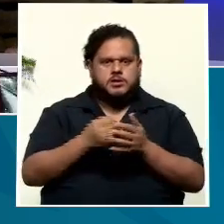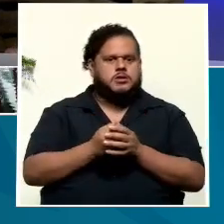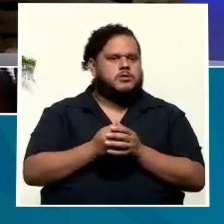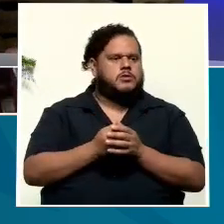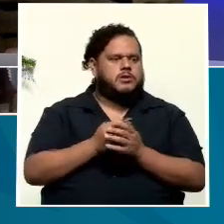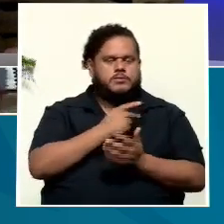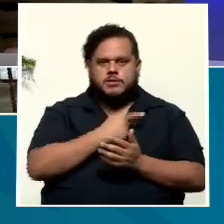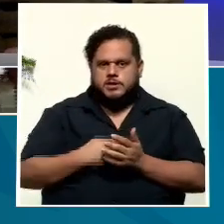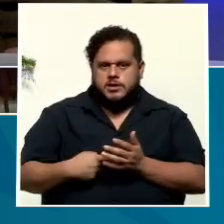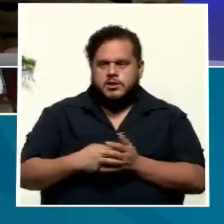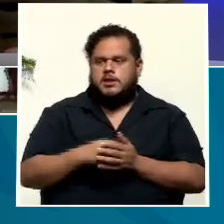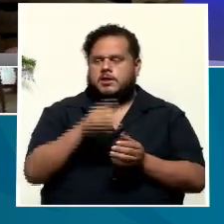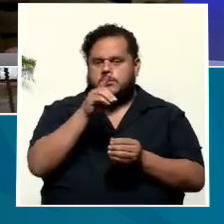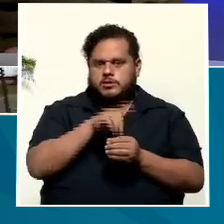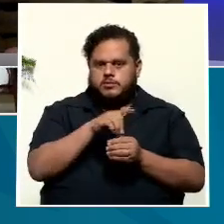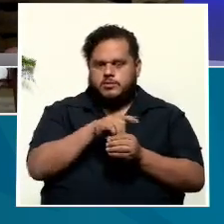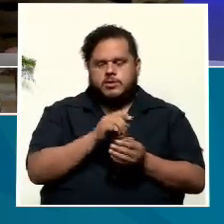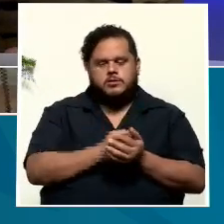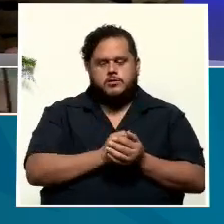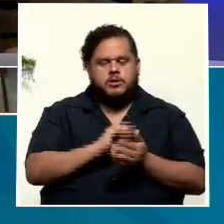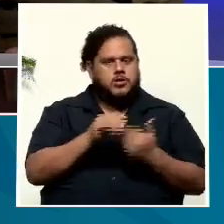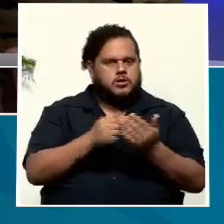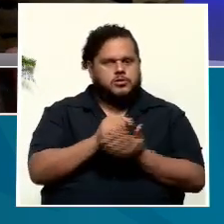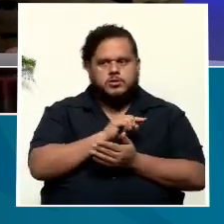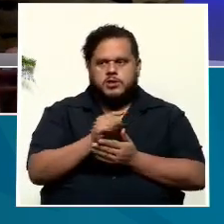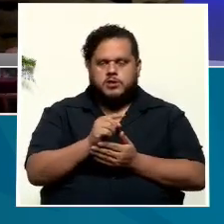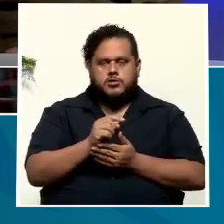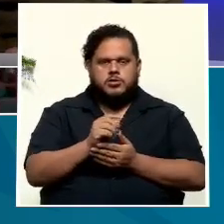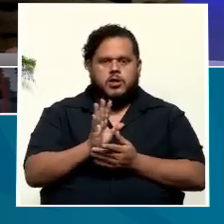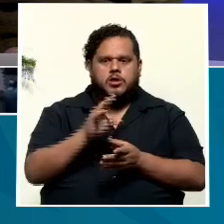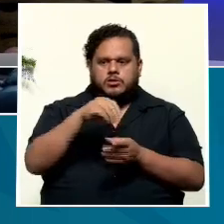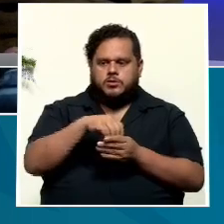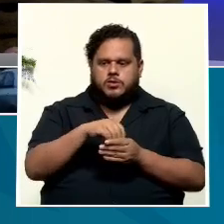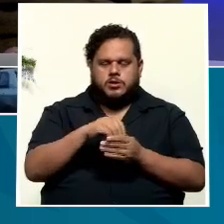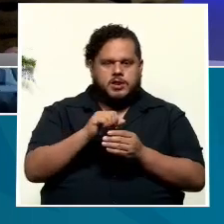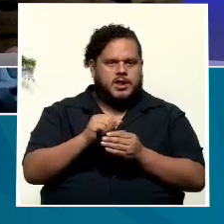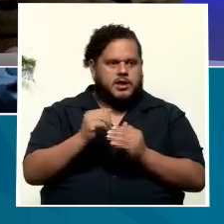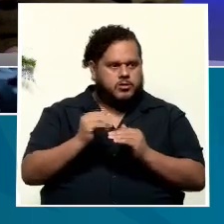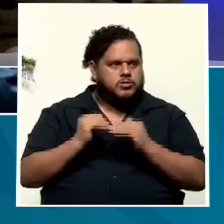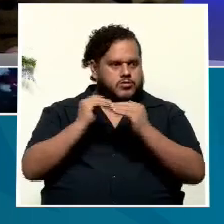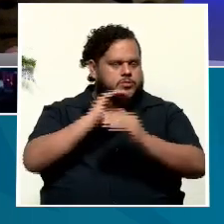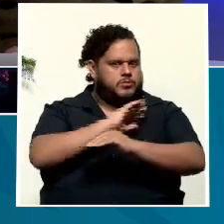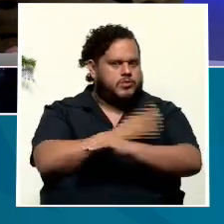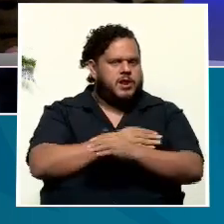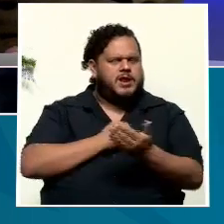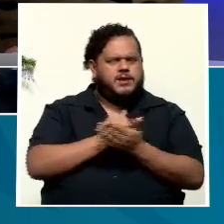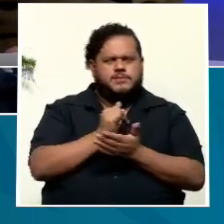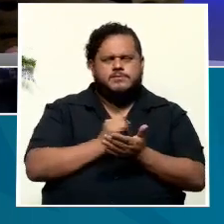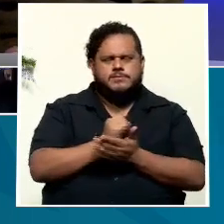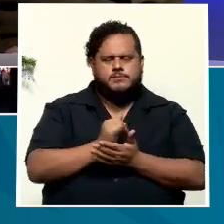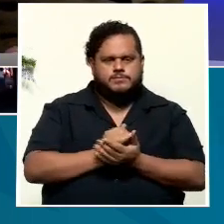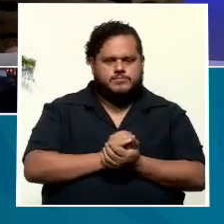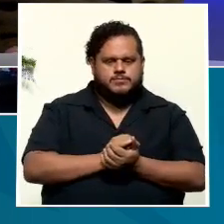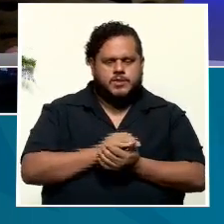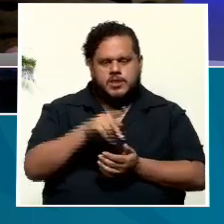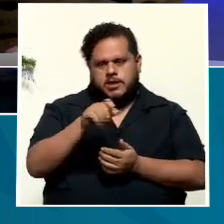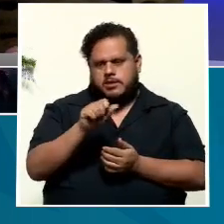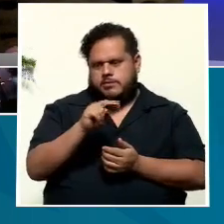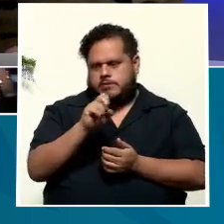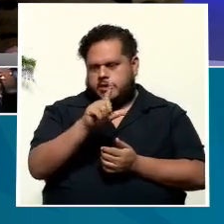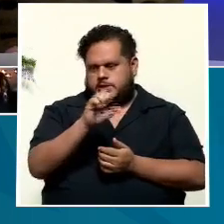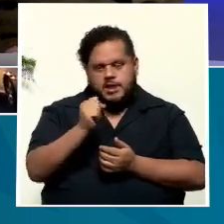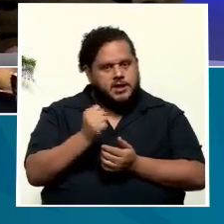presidente, los diputados, todos esos son miembros de los supremos poderes. Las investigaciones penales que pueda